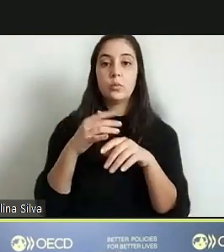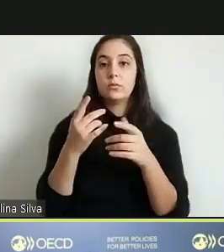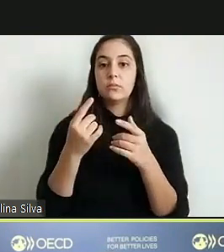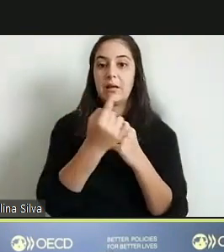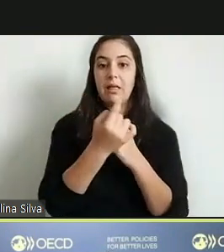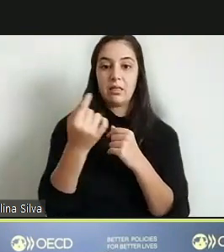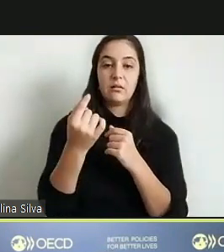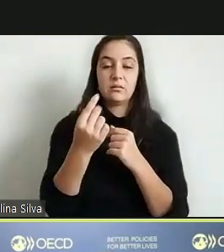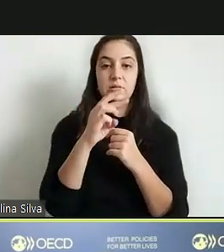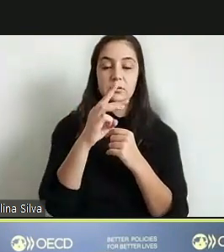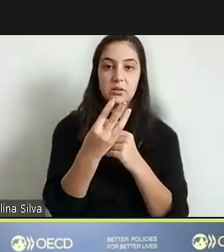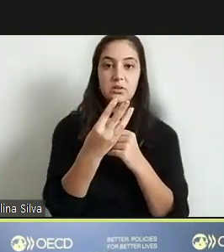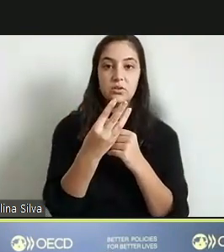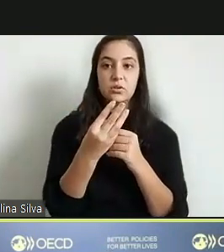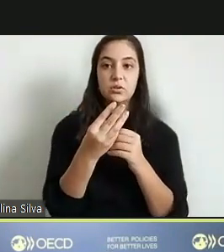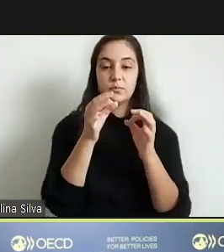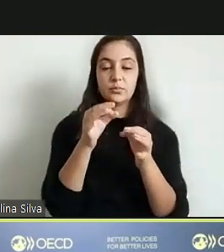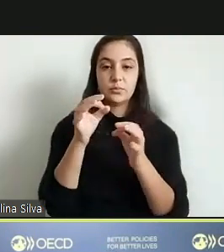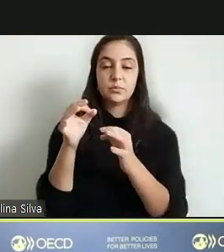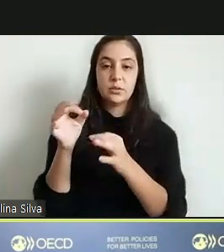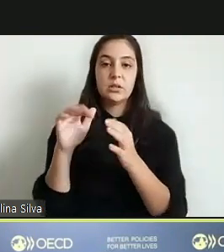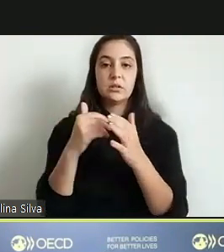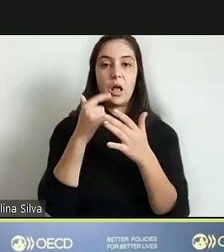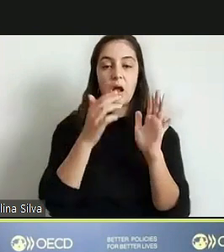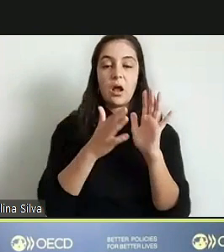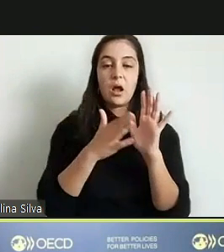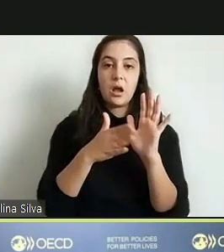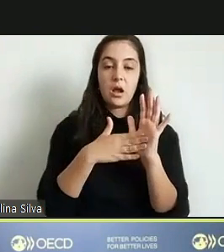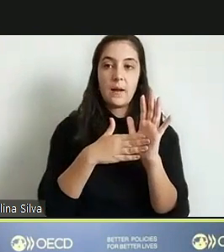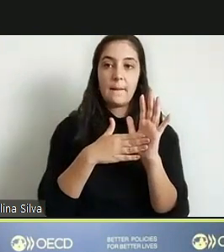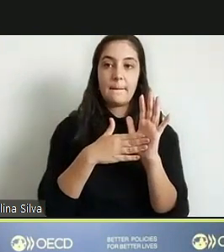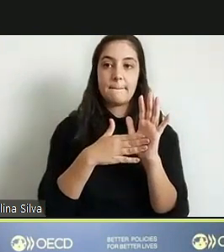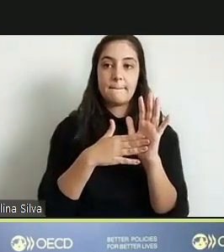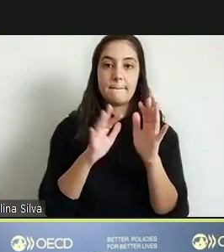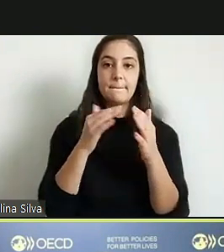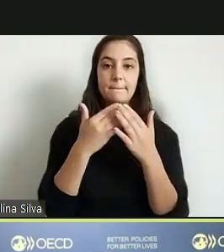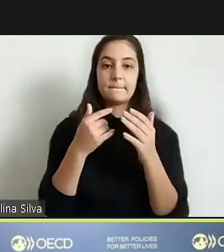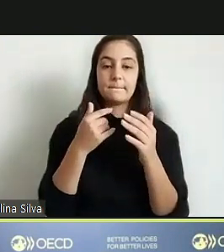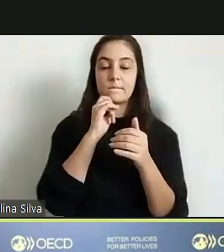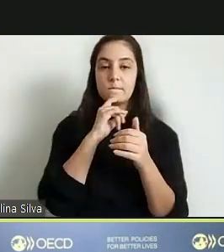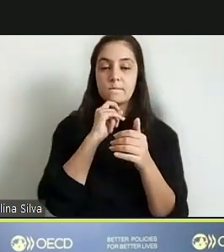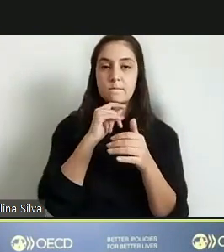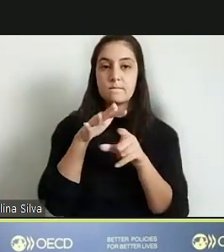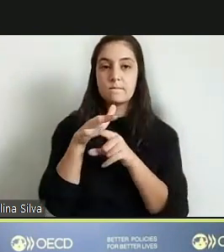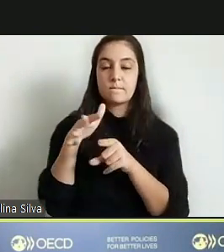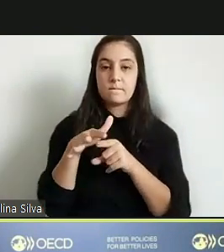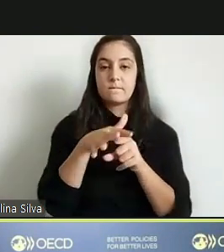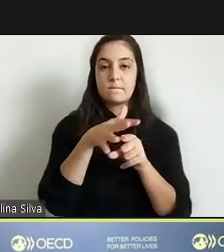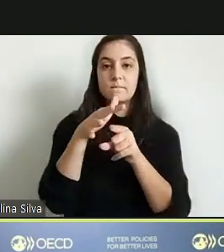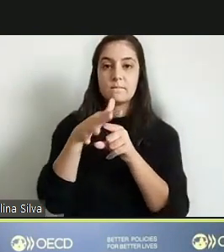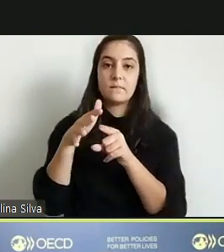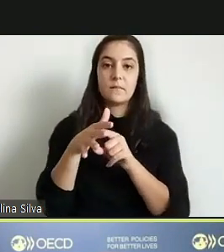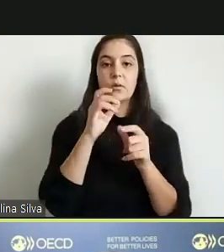cada 3 encuestados reportó creer que tenía capacidad de influenciar en la toma